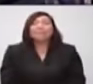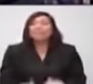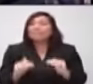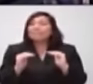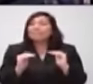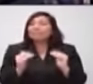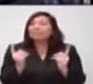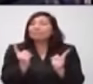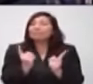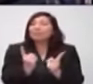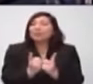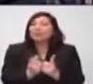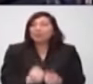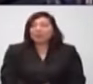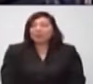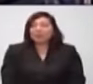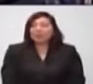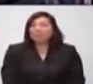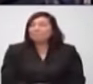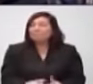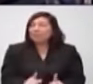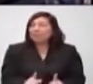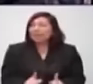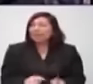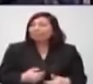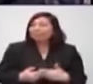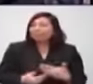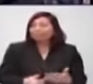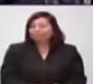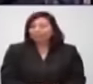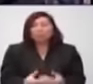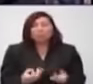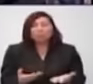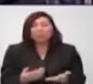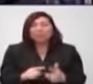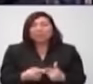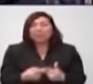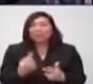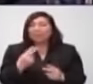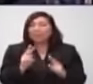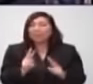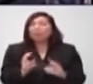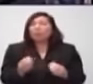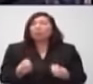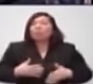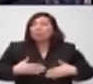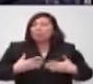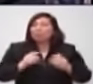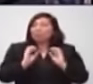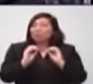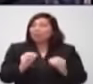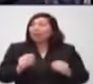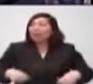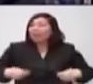limitaciones que se encuentran, pero ha generado mucha iniciativa para ver cómo podemos darle calidad al